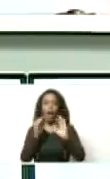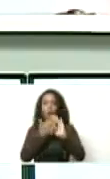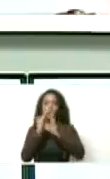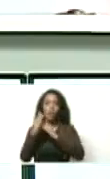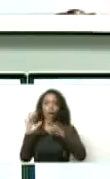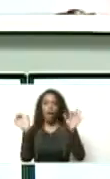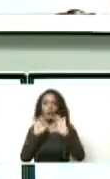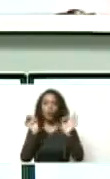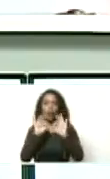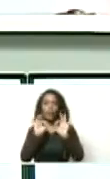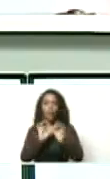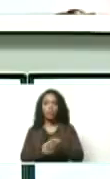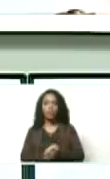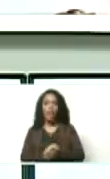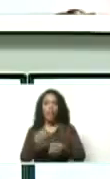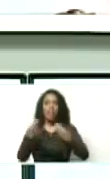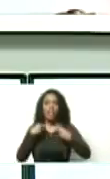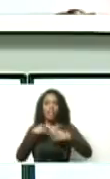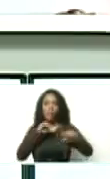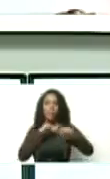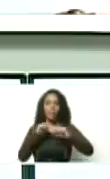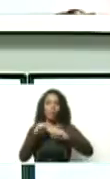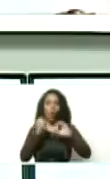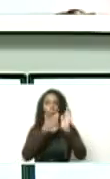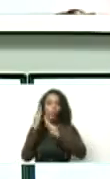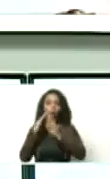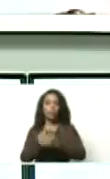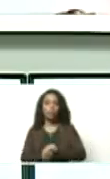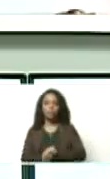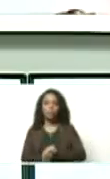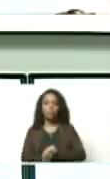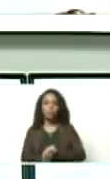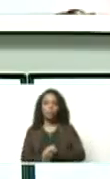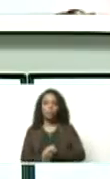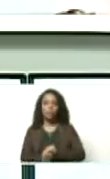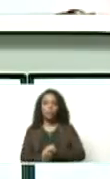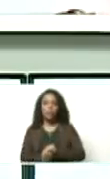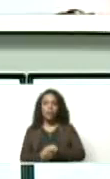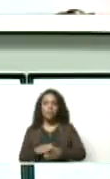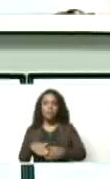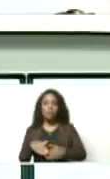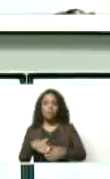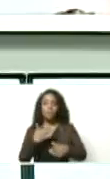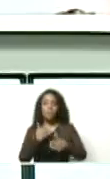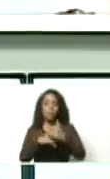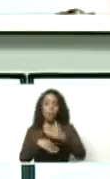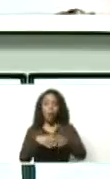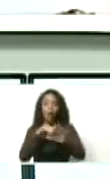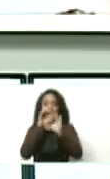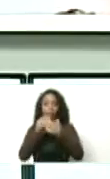Comuna, que viva el movimiento comunal. Vamos a regalarle de la orquesta